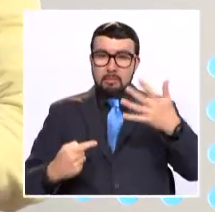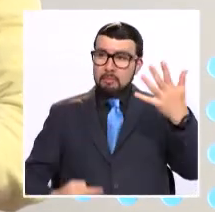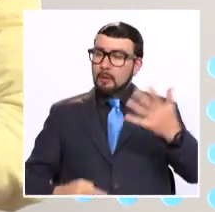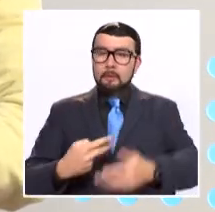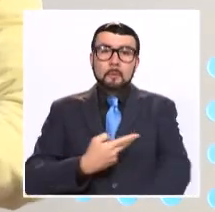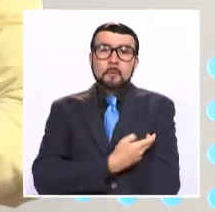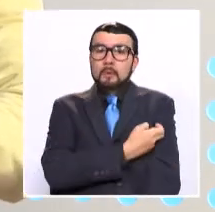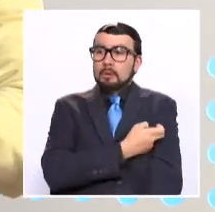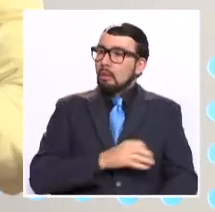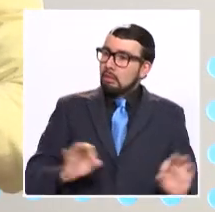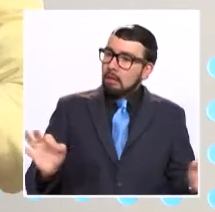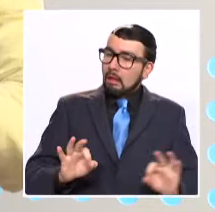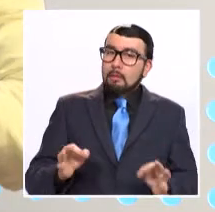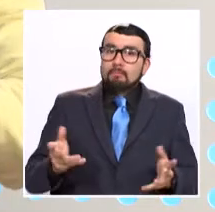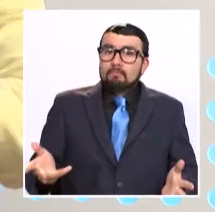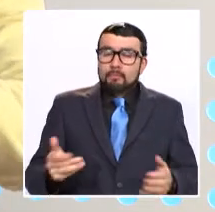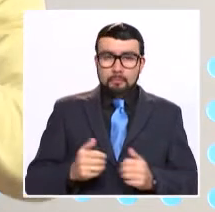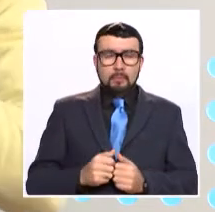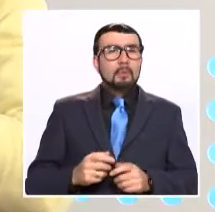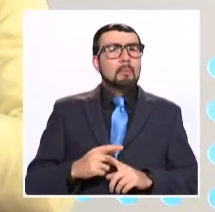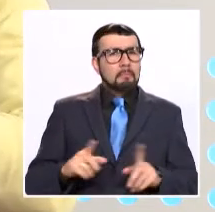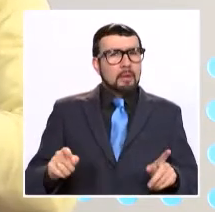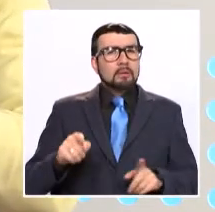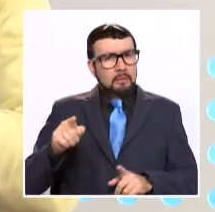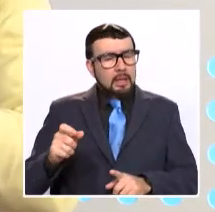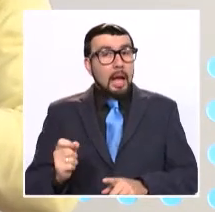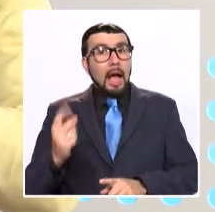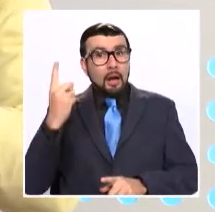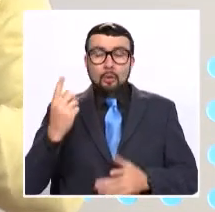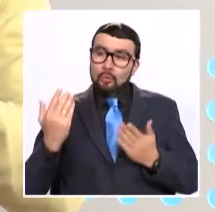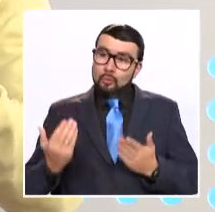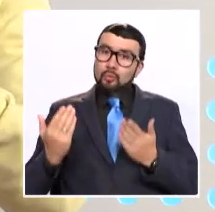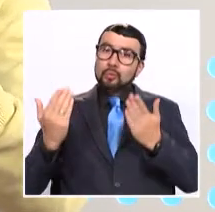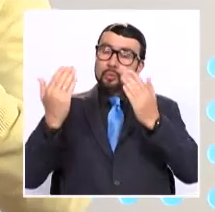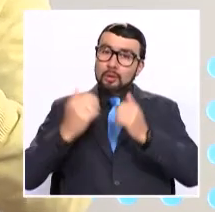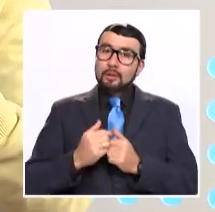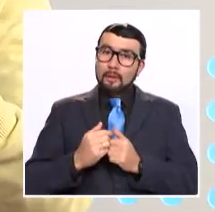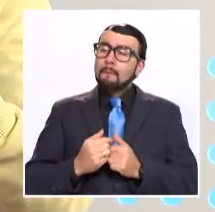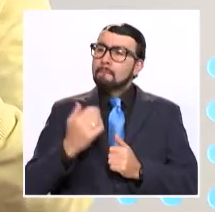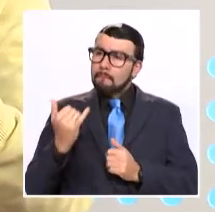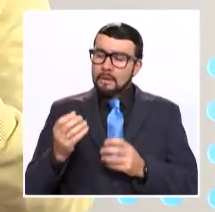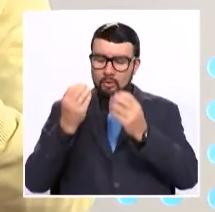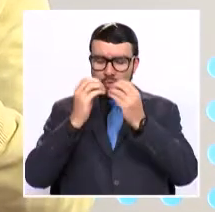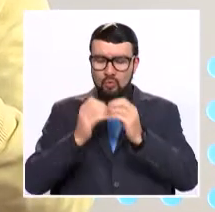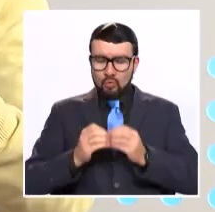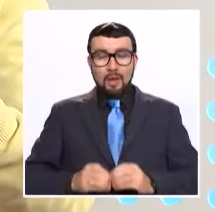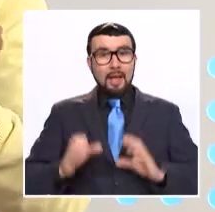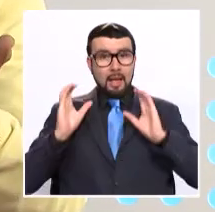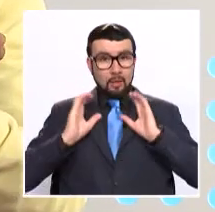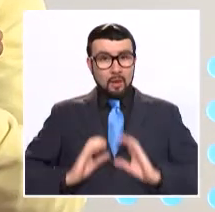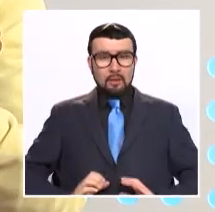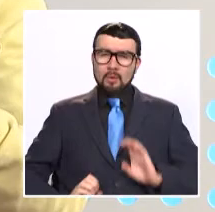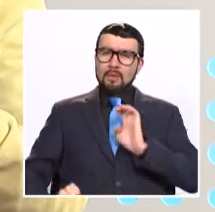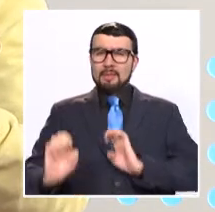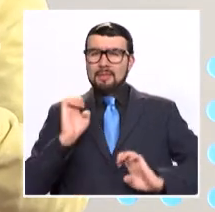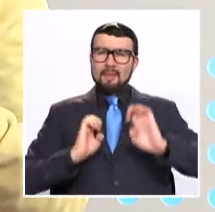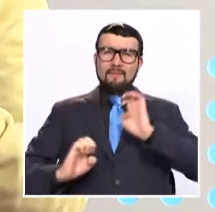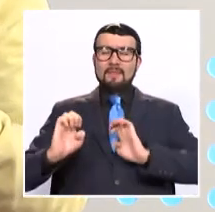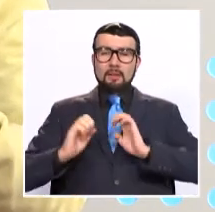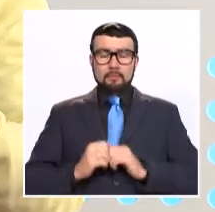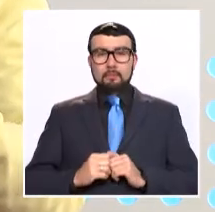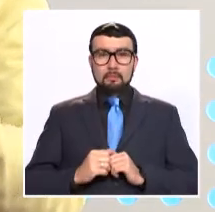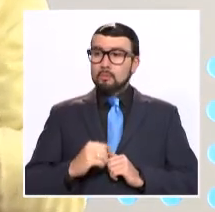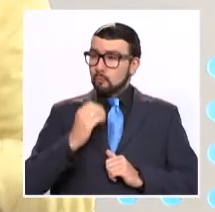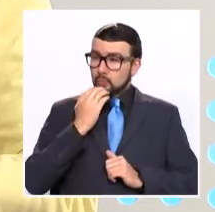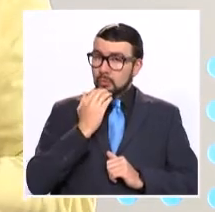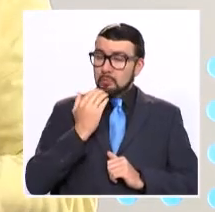Pero realmente es algo beneficioso. Es crear en nuestro cuerpo defensas. Doctor Jorge Iván, cuando a